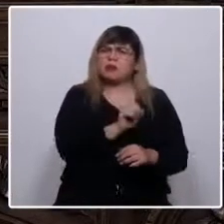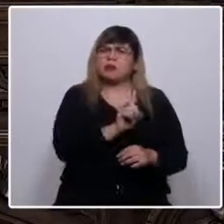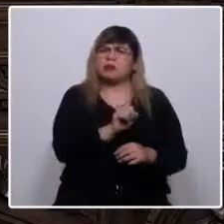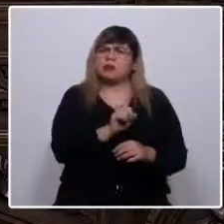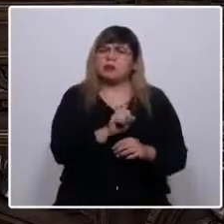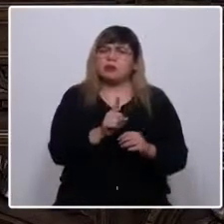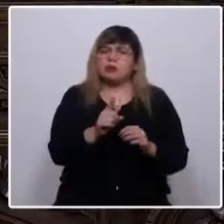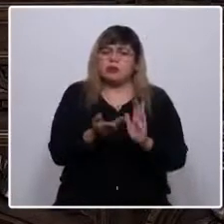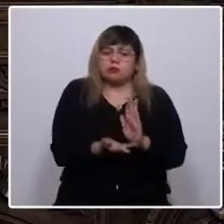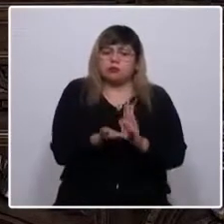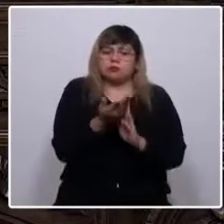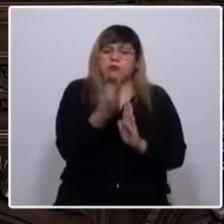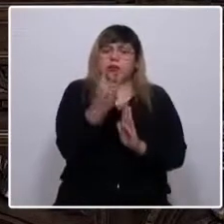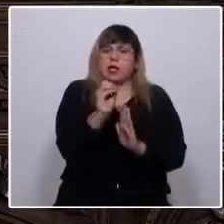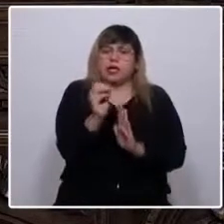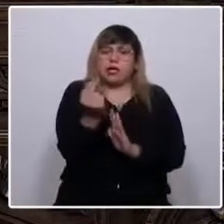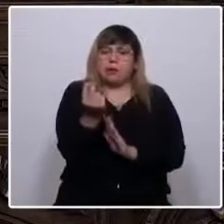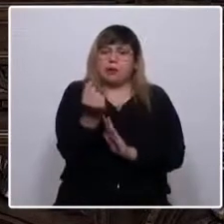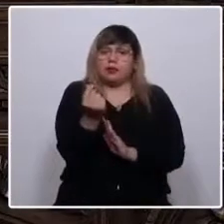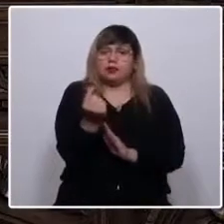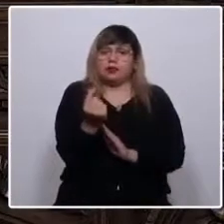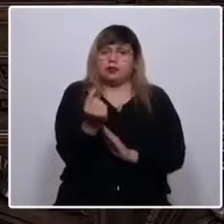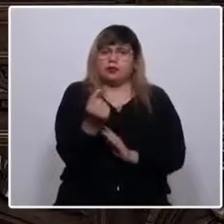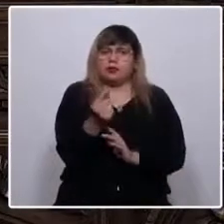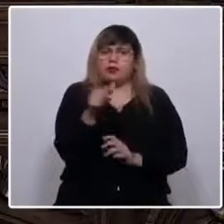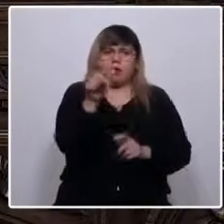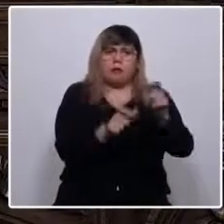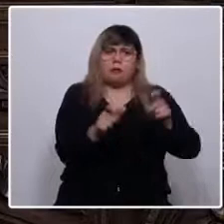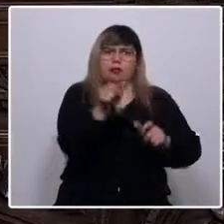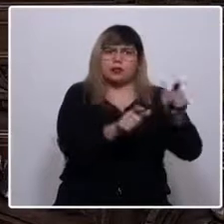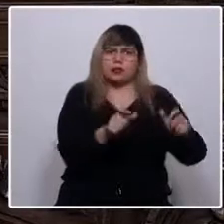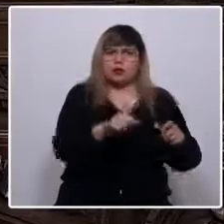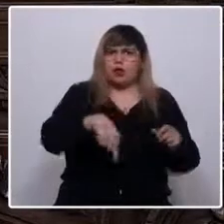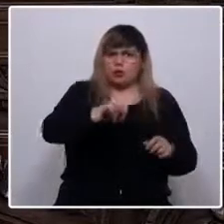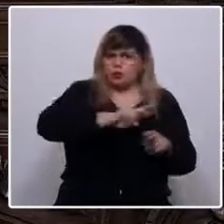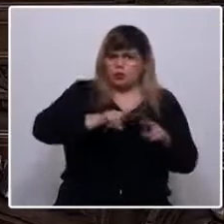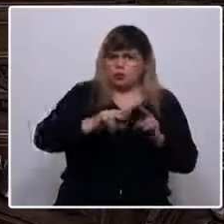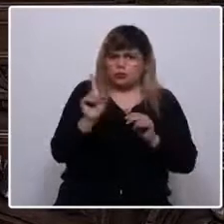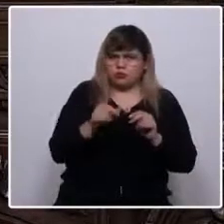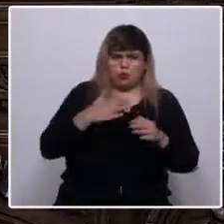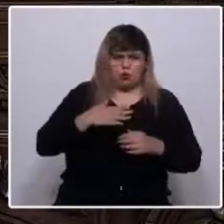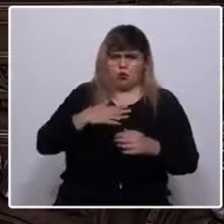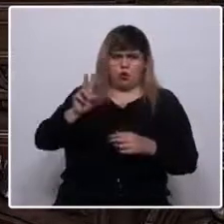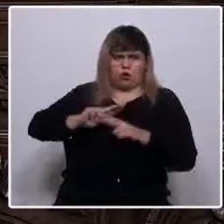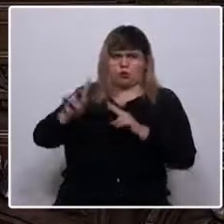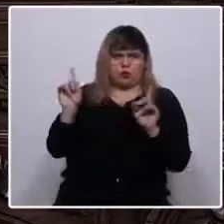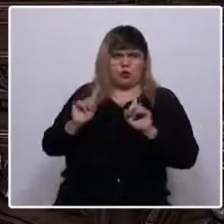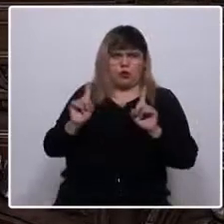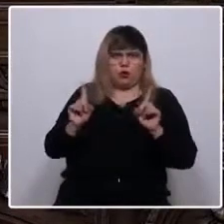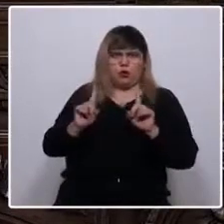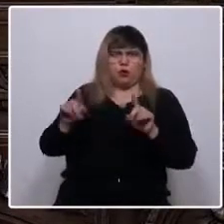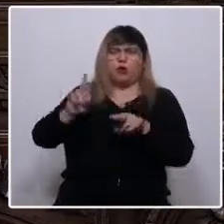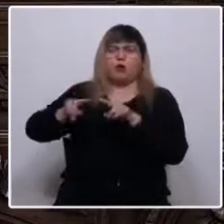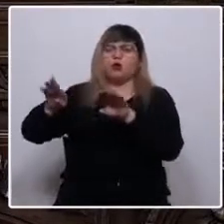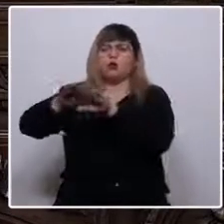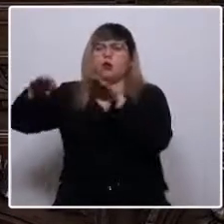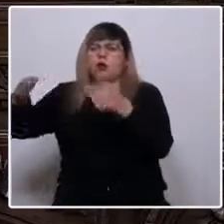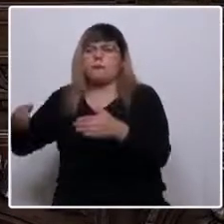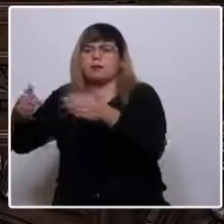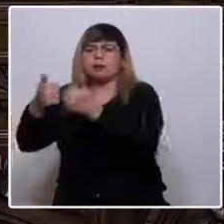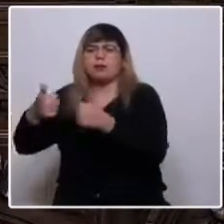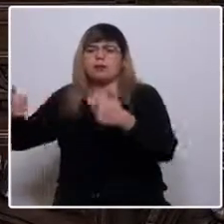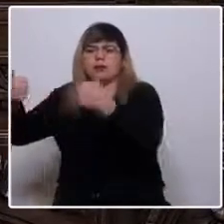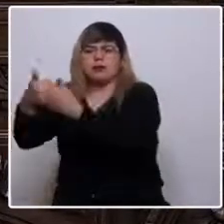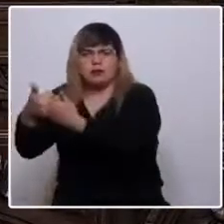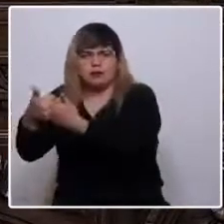alza de los 30 pesos no lo hicieron las personas no lo hicimos no lo hice yo lo hizo una mesa directiva una